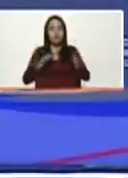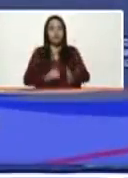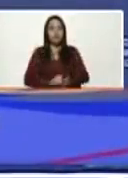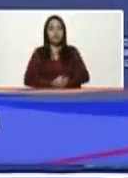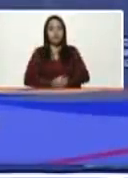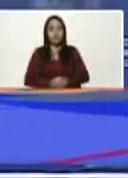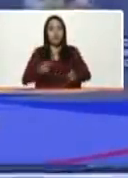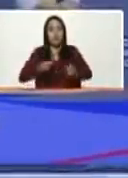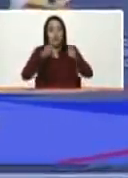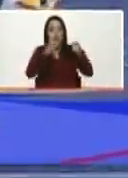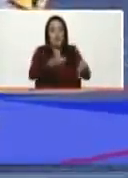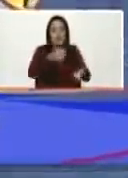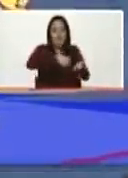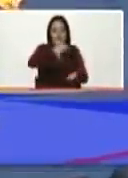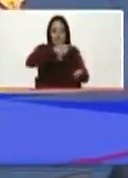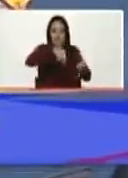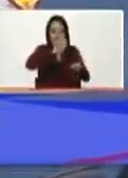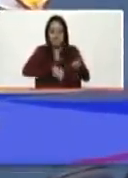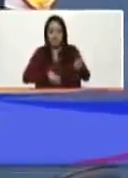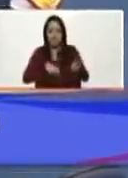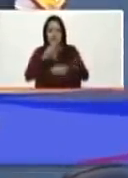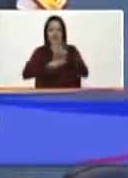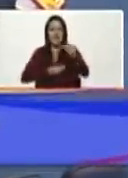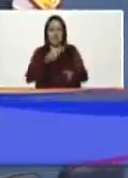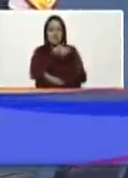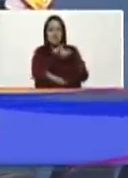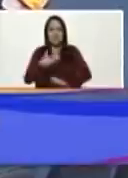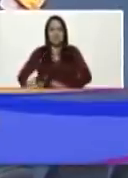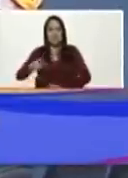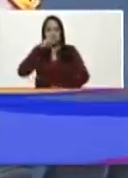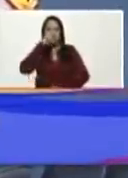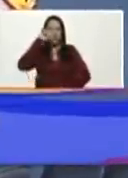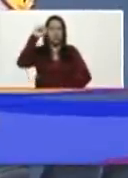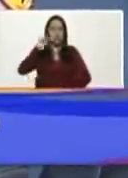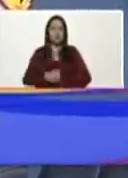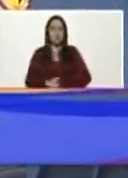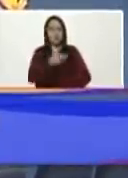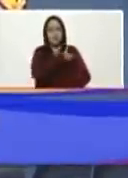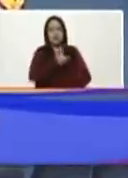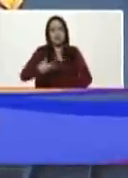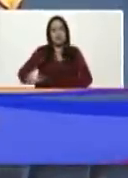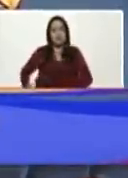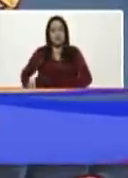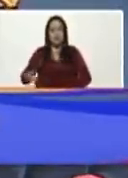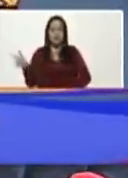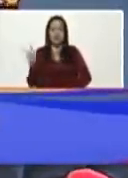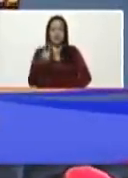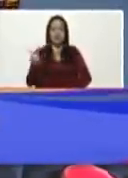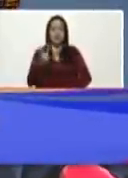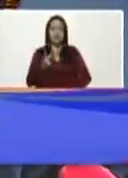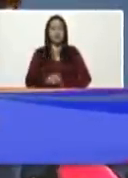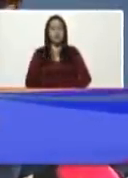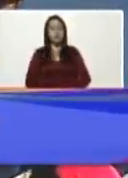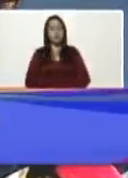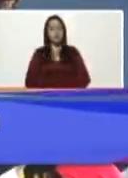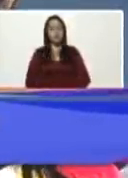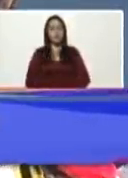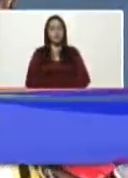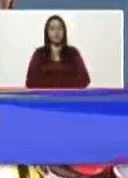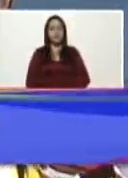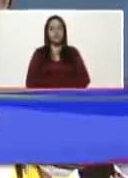Entrega de títulos por el ciudadano Nicolás Maduro Moros, presidente constitucional de la República Bolivariana de